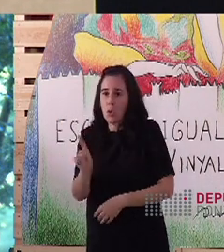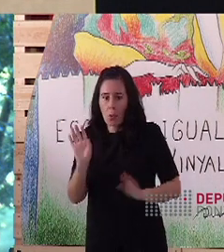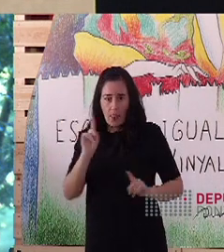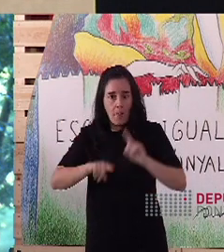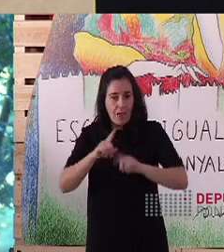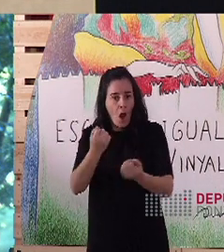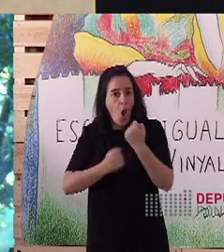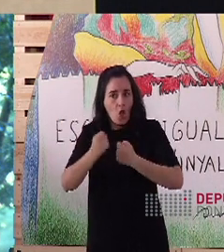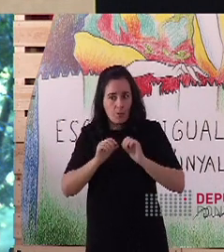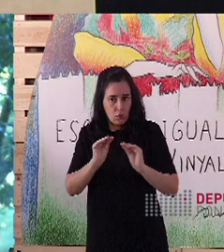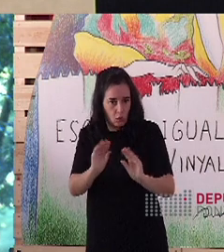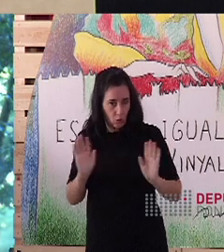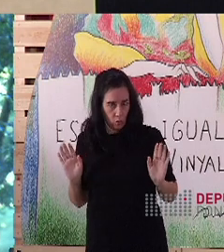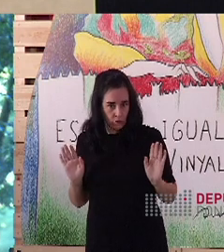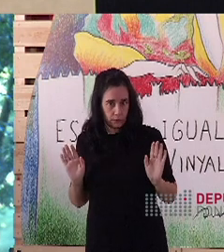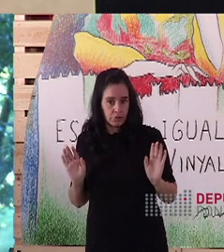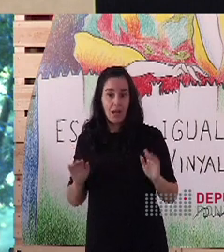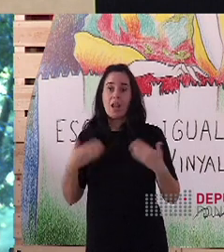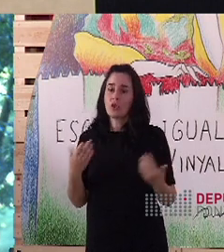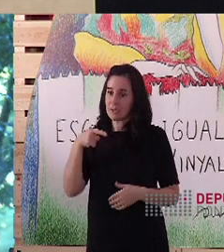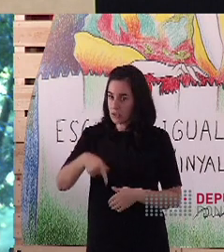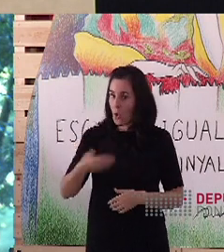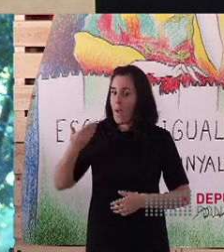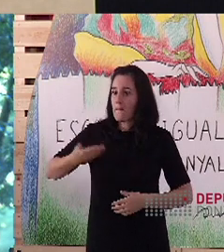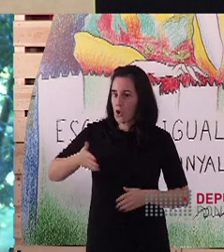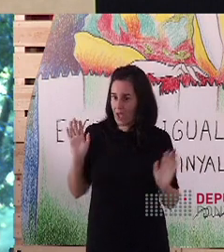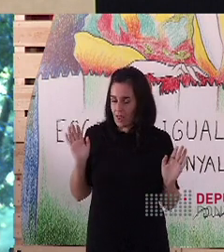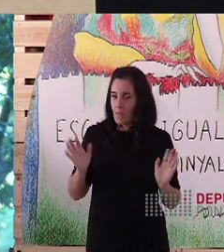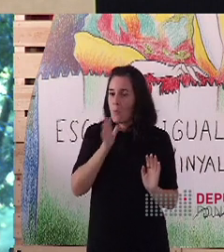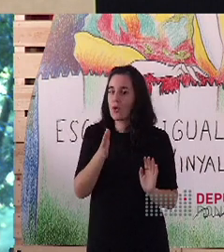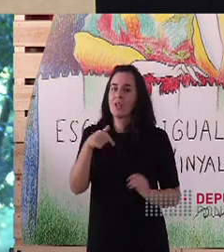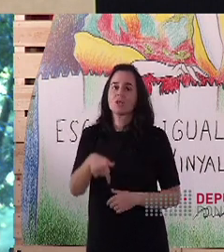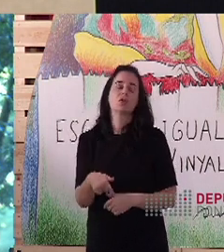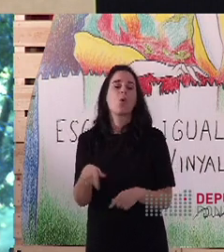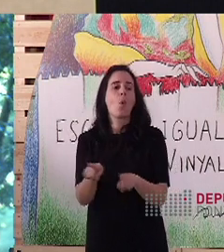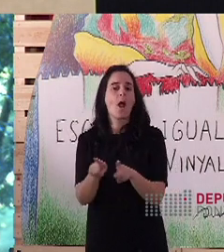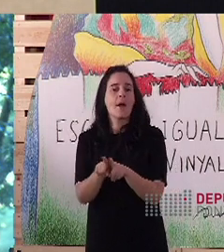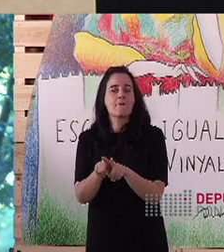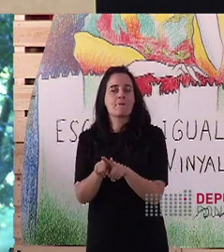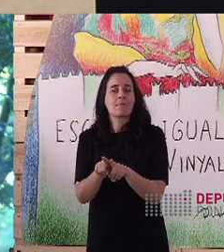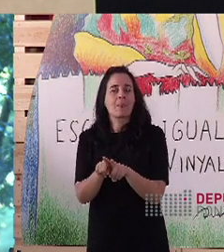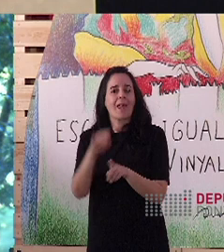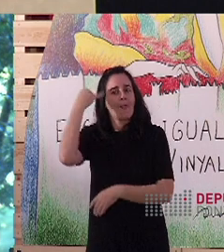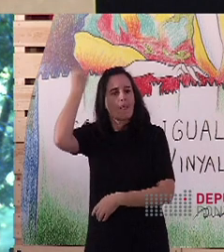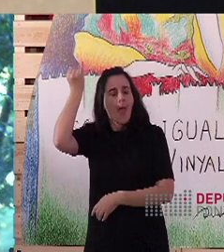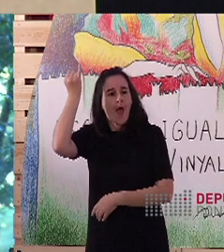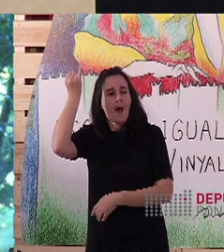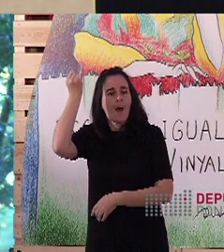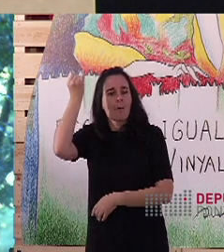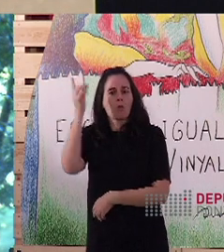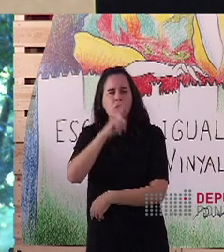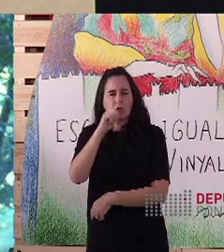hecho. Entonces, esto es importante porque esto, de algún modo, desactiva la idea de